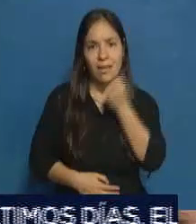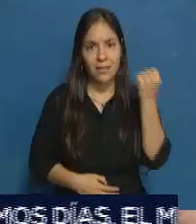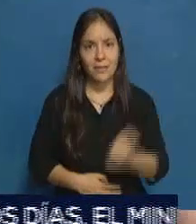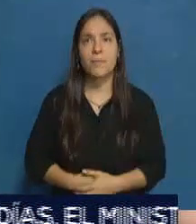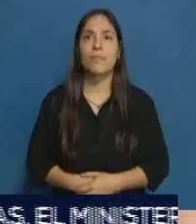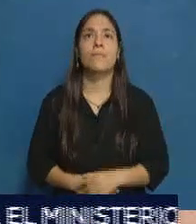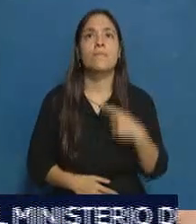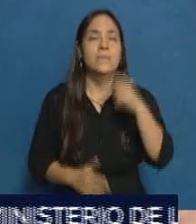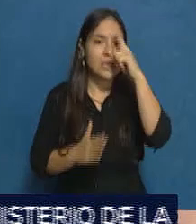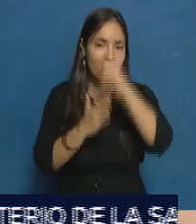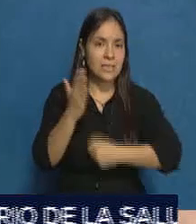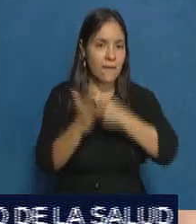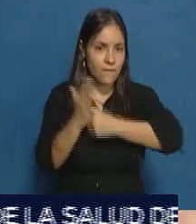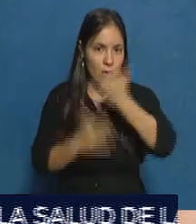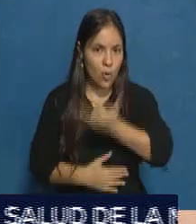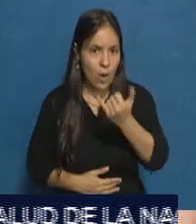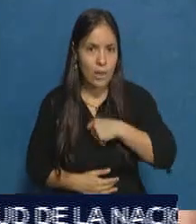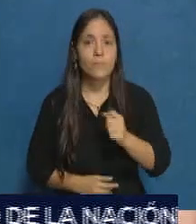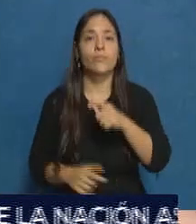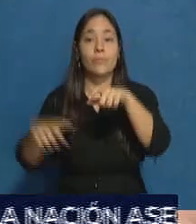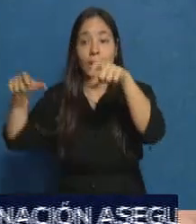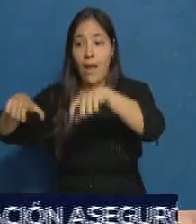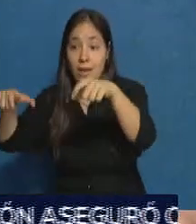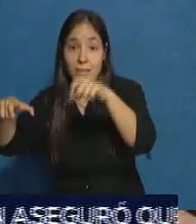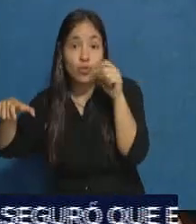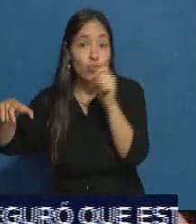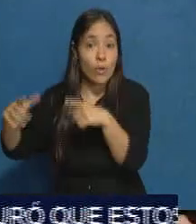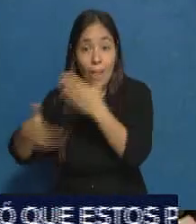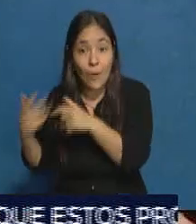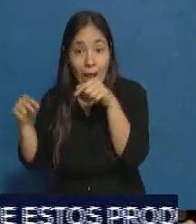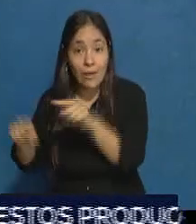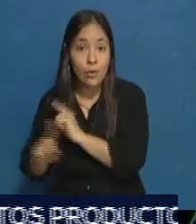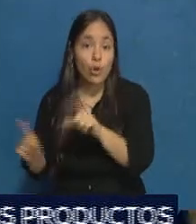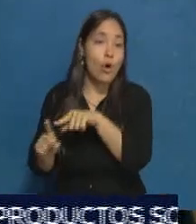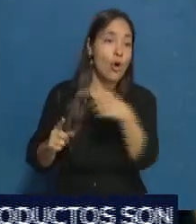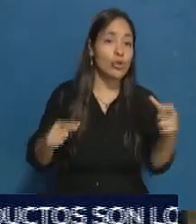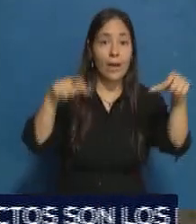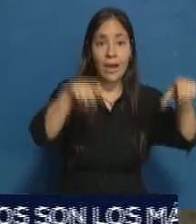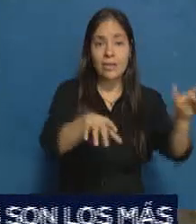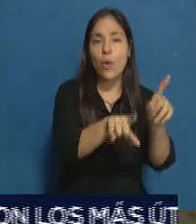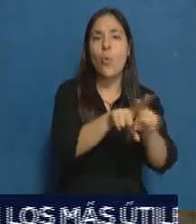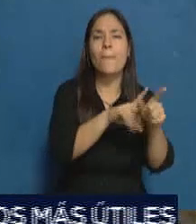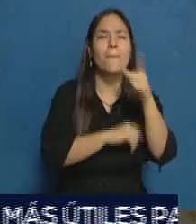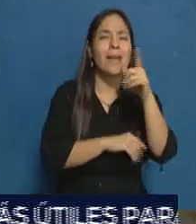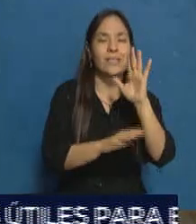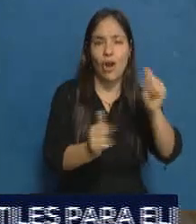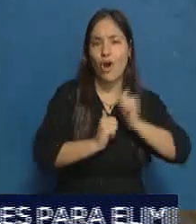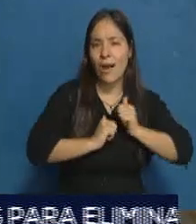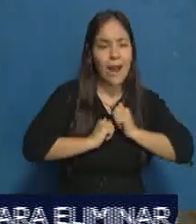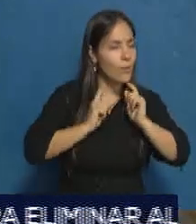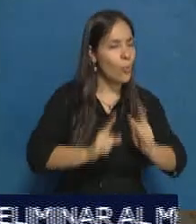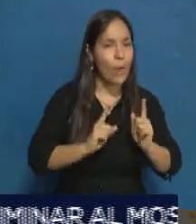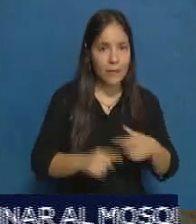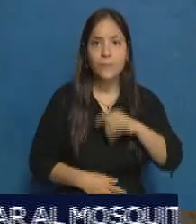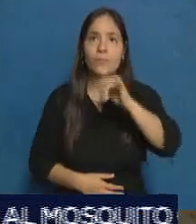otro desafío esta semana, que es salir de local de su cancha y jugar de local pero fuera. Sí, la verdad es que